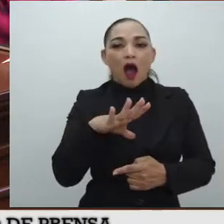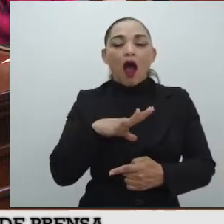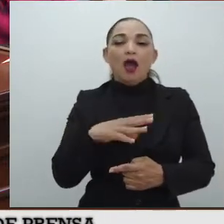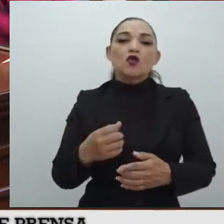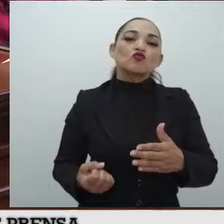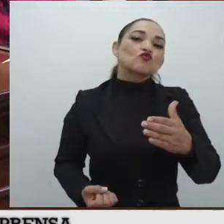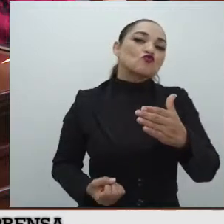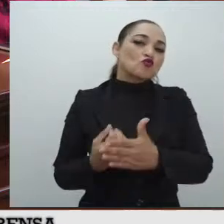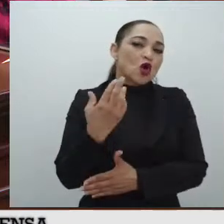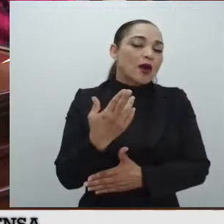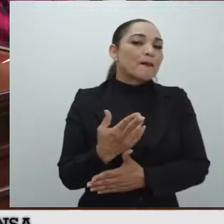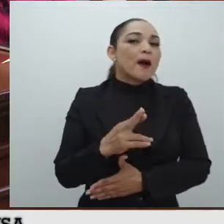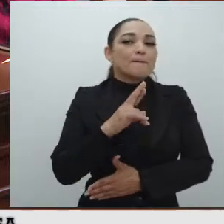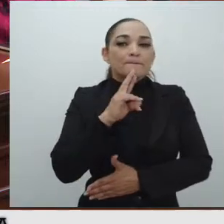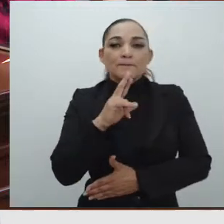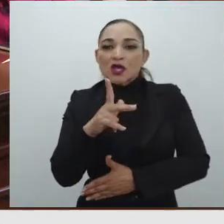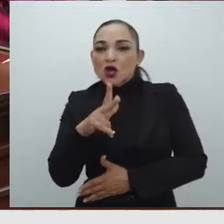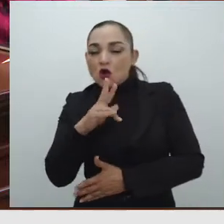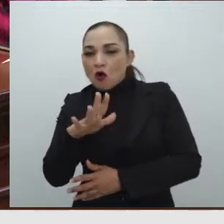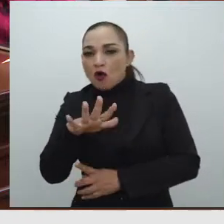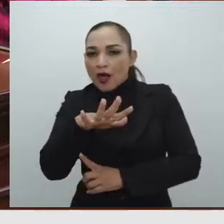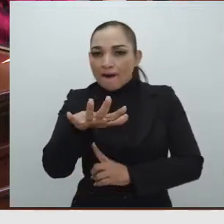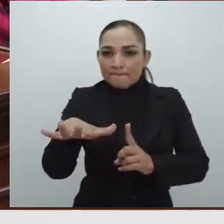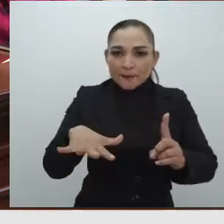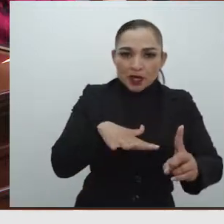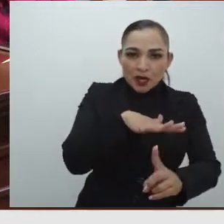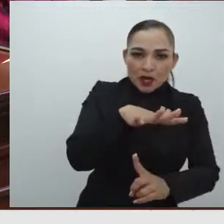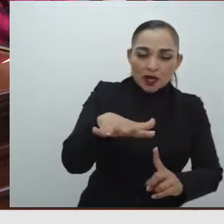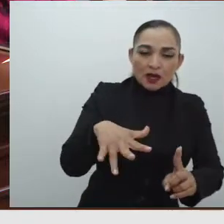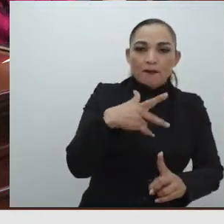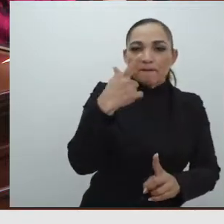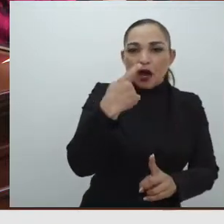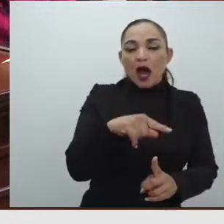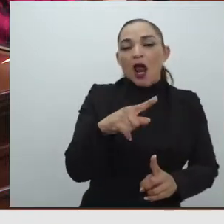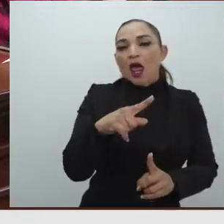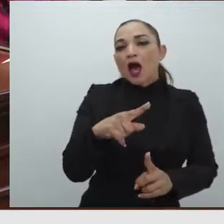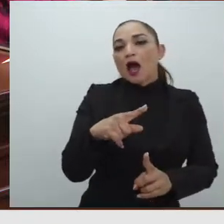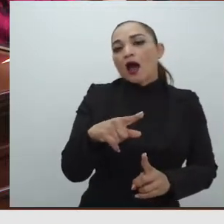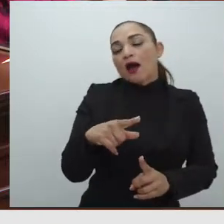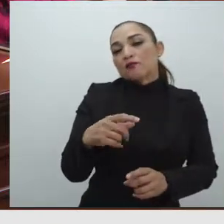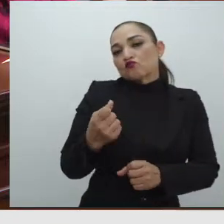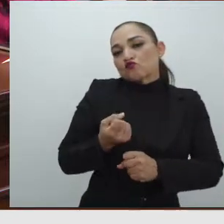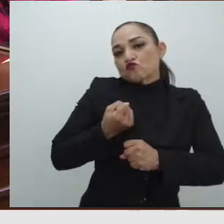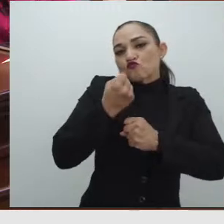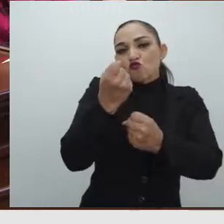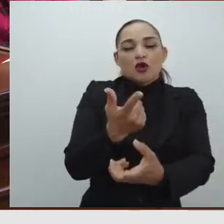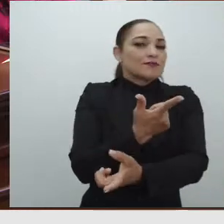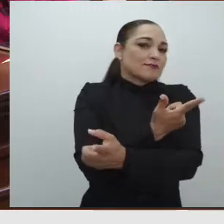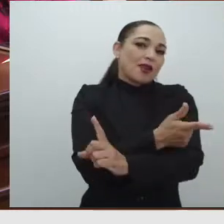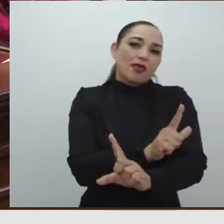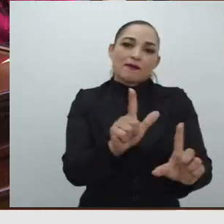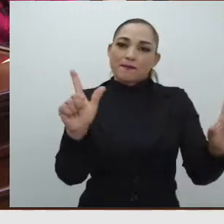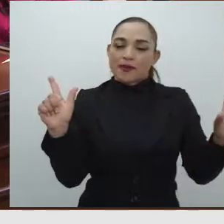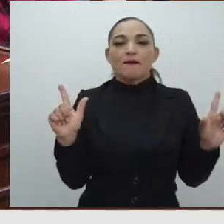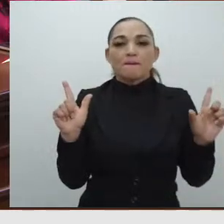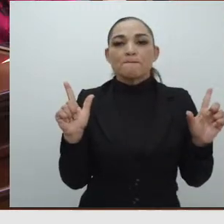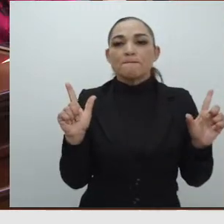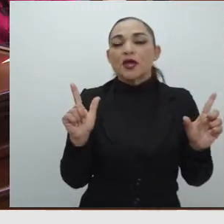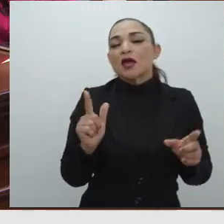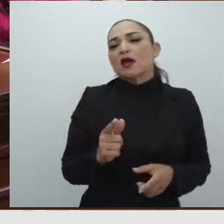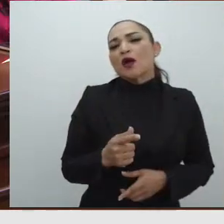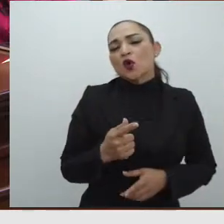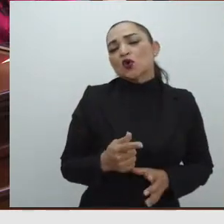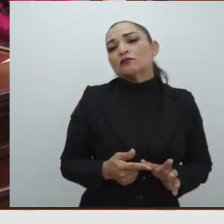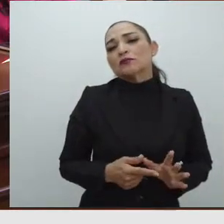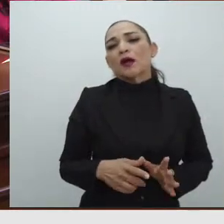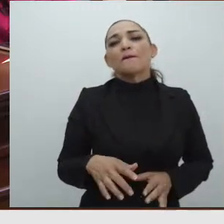nueva y mejor atmósfera en materia de libertad de expresión. Y una evidencia